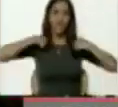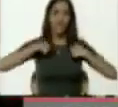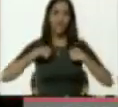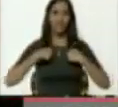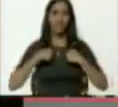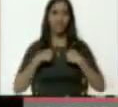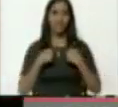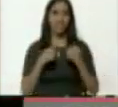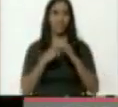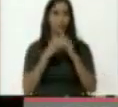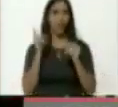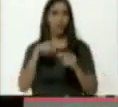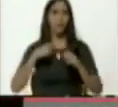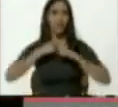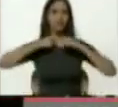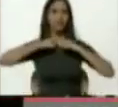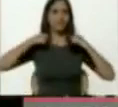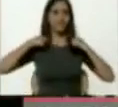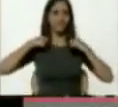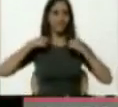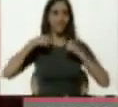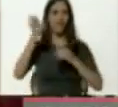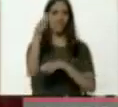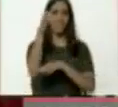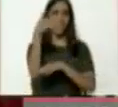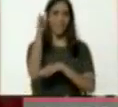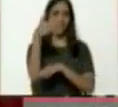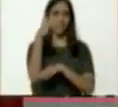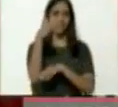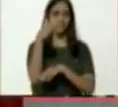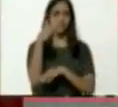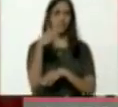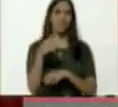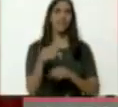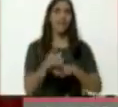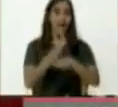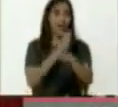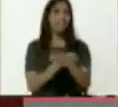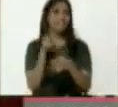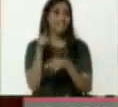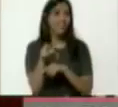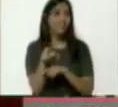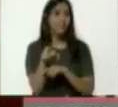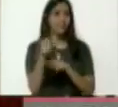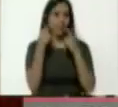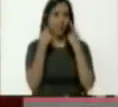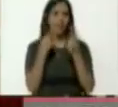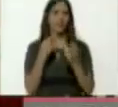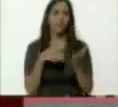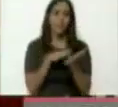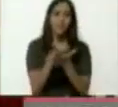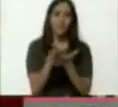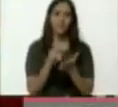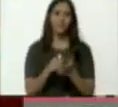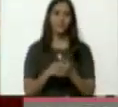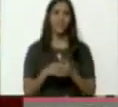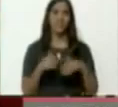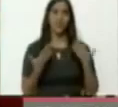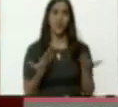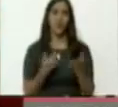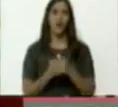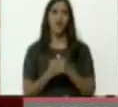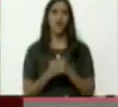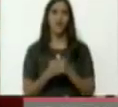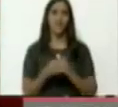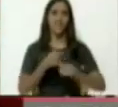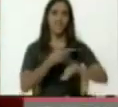casi todos se han puesto la bandera. Eso fue antes de esto. Sí. Y miren qué fue lo que pasó y cuál fue el efecto